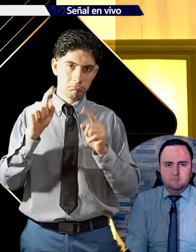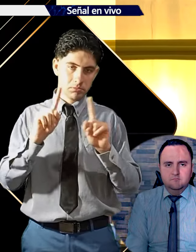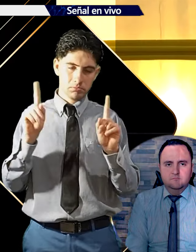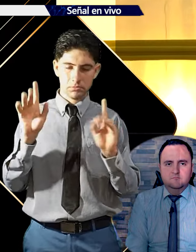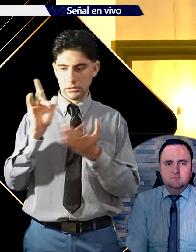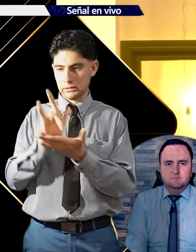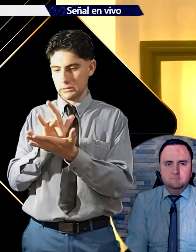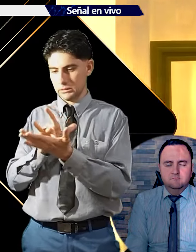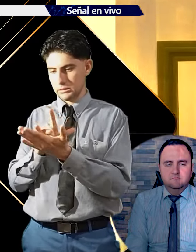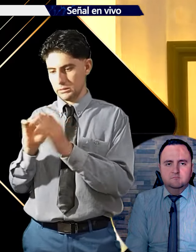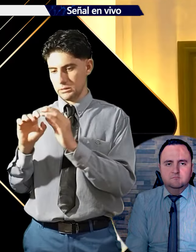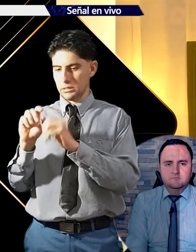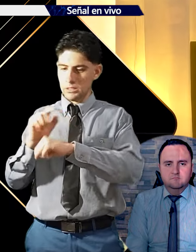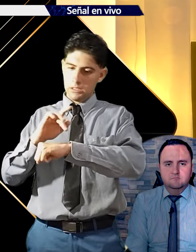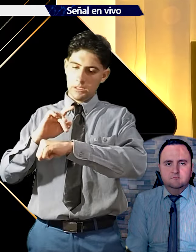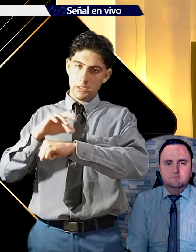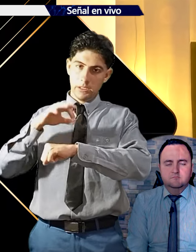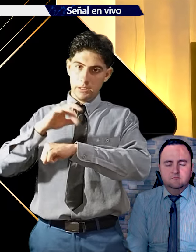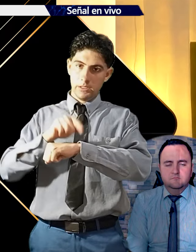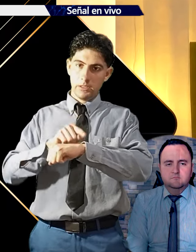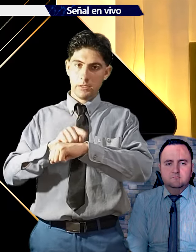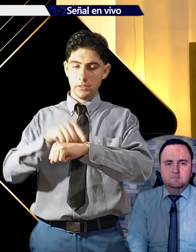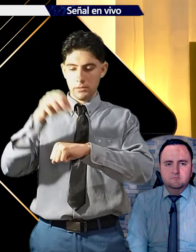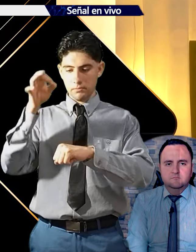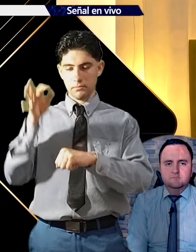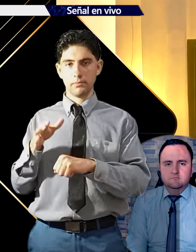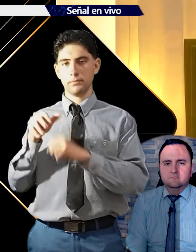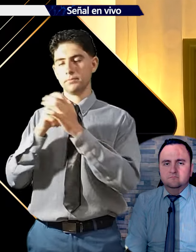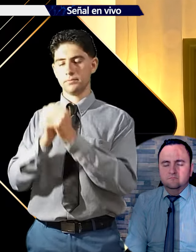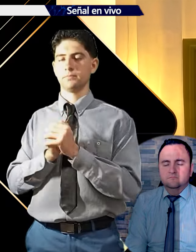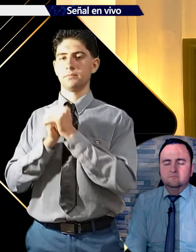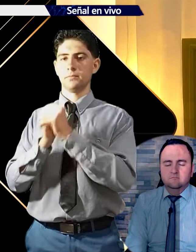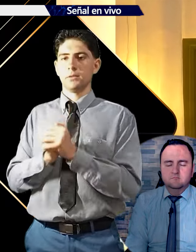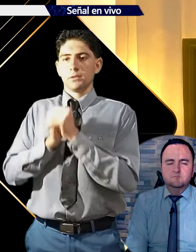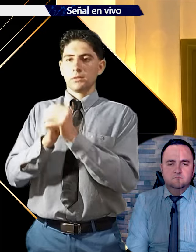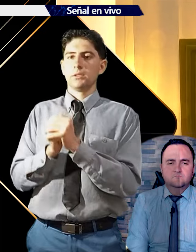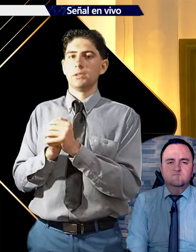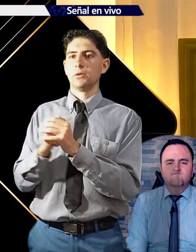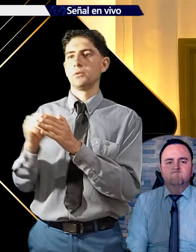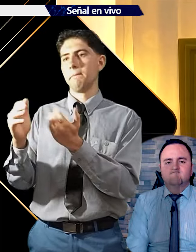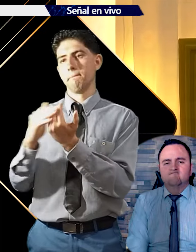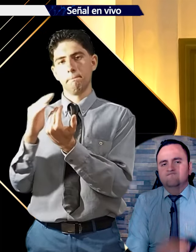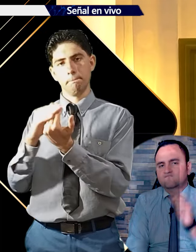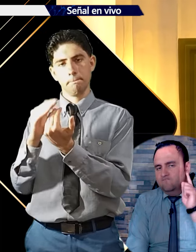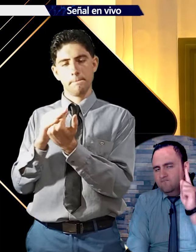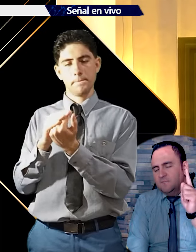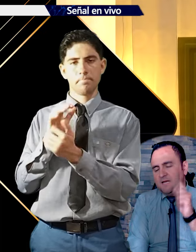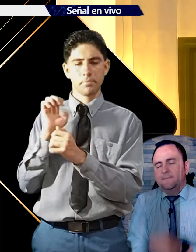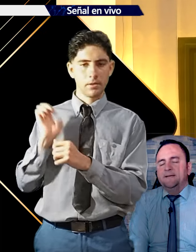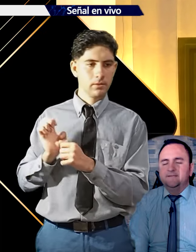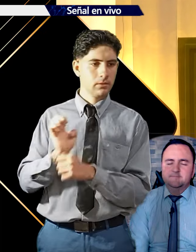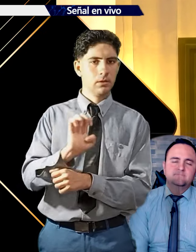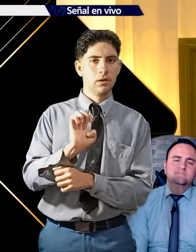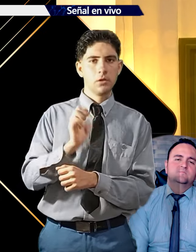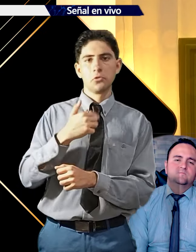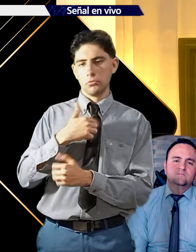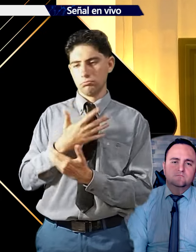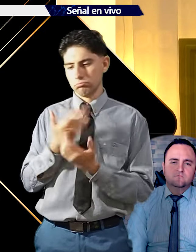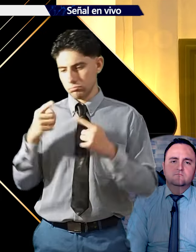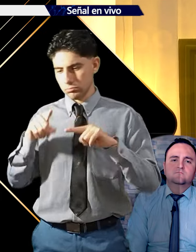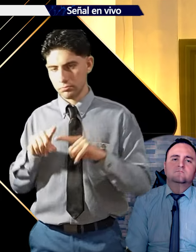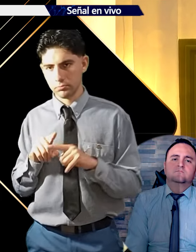Pero sí me gustaba llegar temprano a orar. Y cuando citaban para evangelismo, yo estaba ahí. No